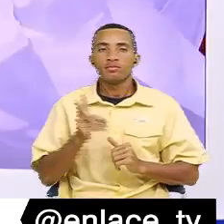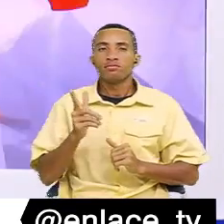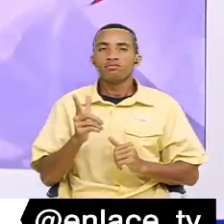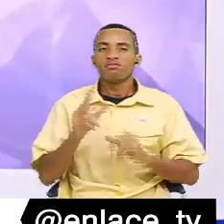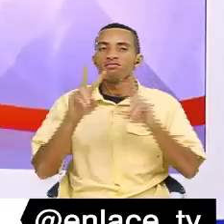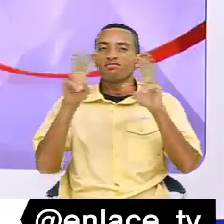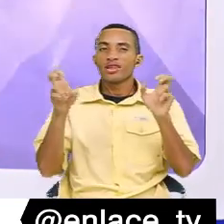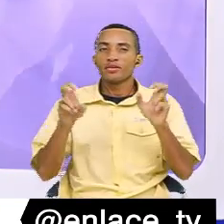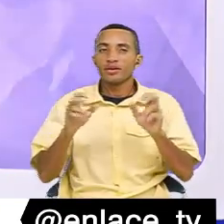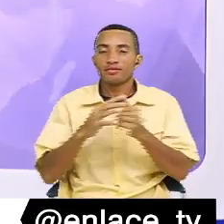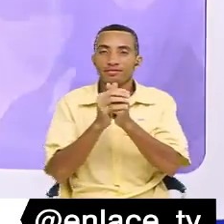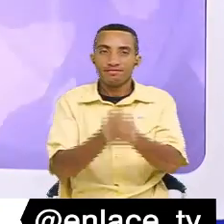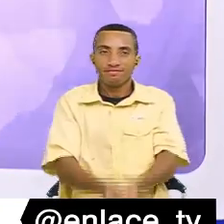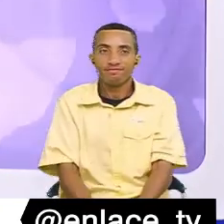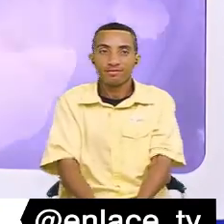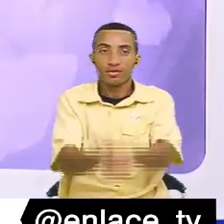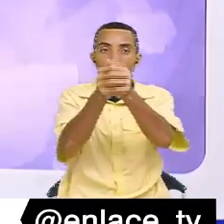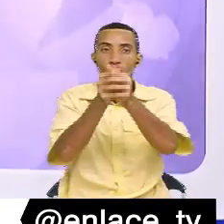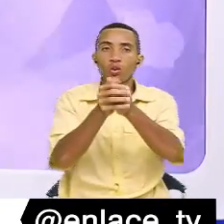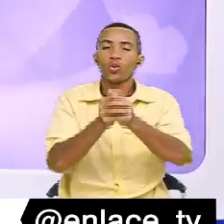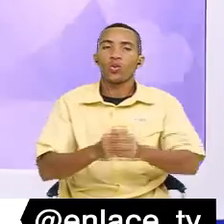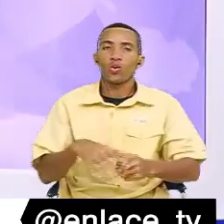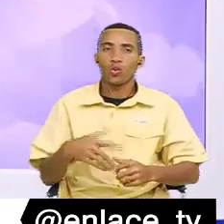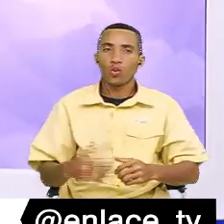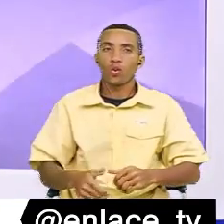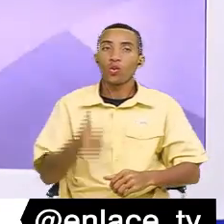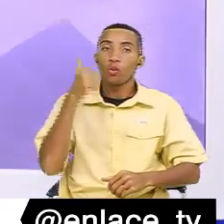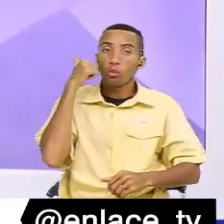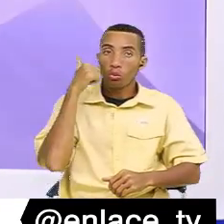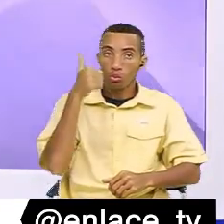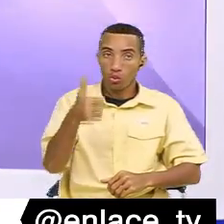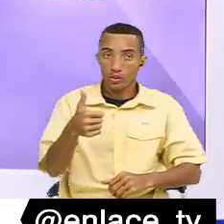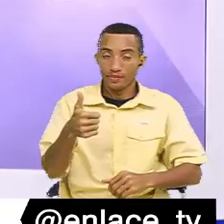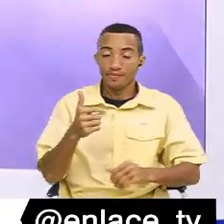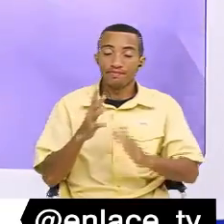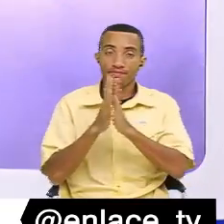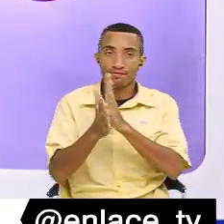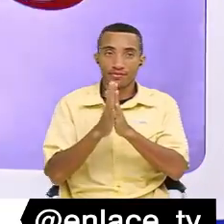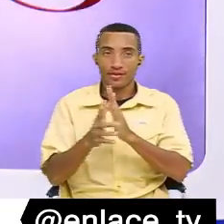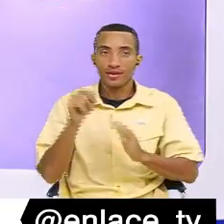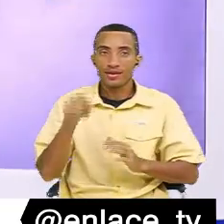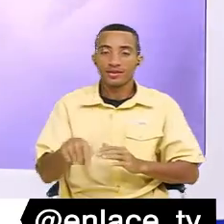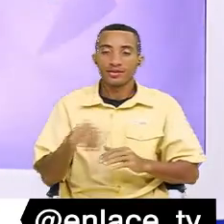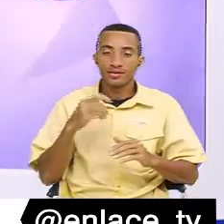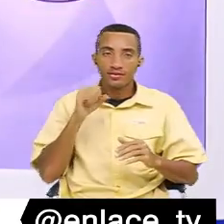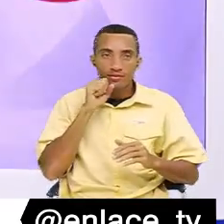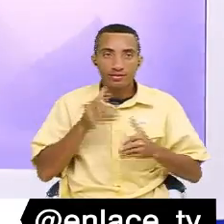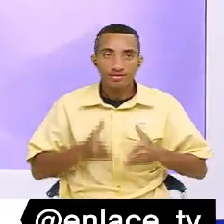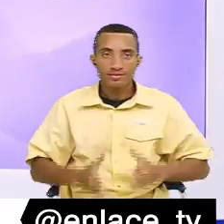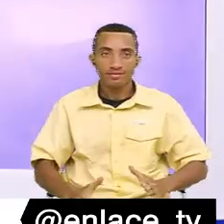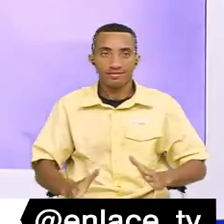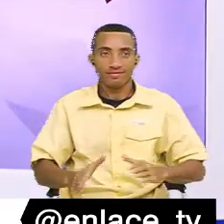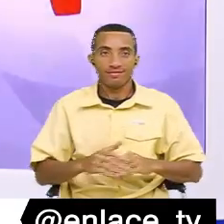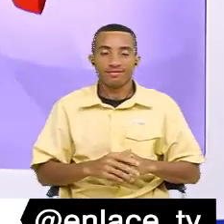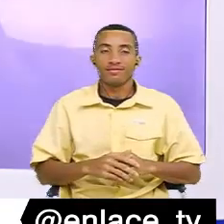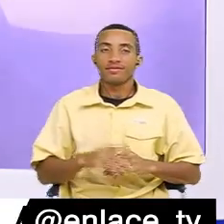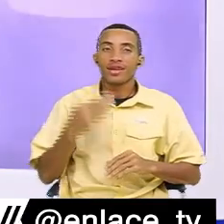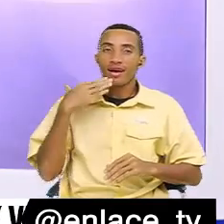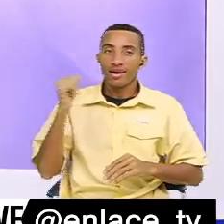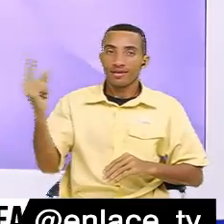de muy buenas noticias para Barranca Bermeja, pues regresó a la ciudad, la hija de esta tierra, la cual participó con la